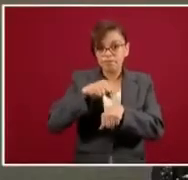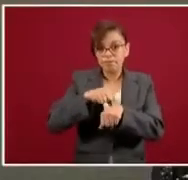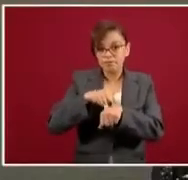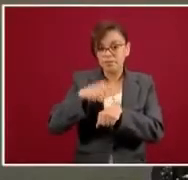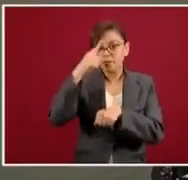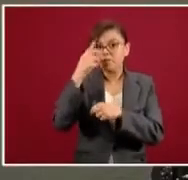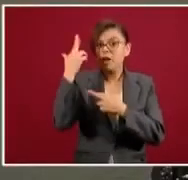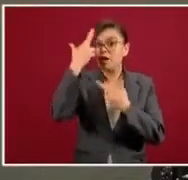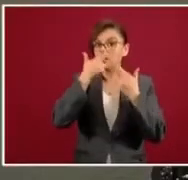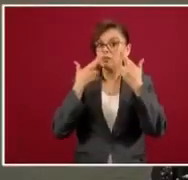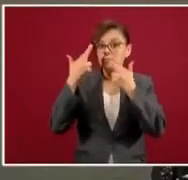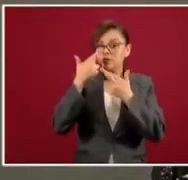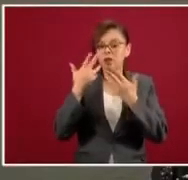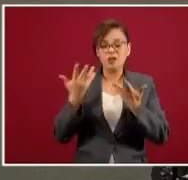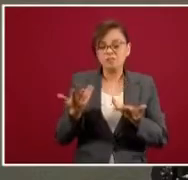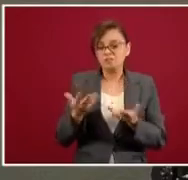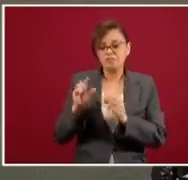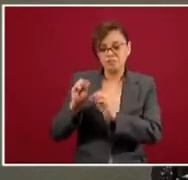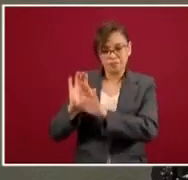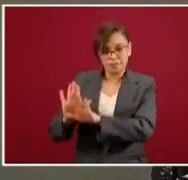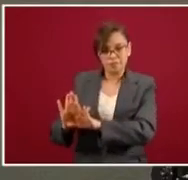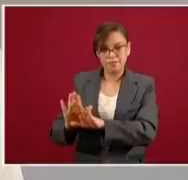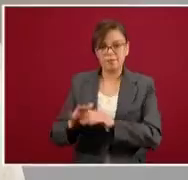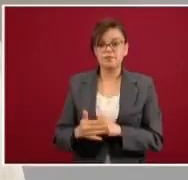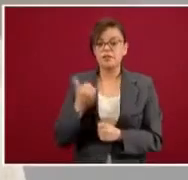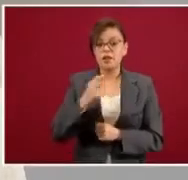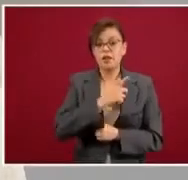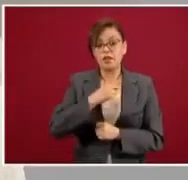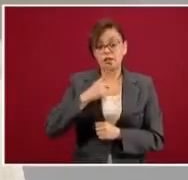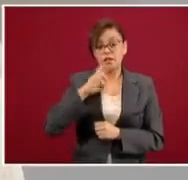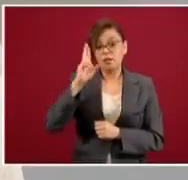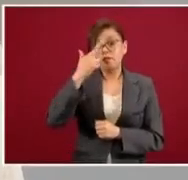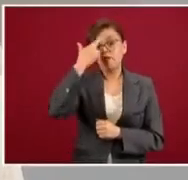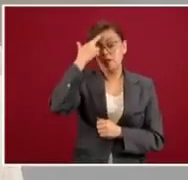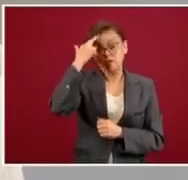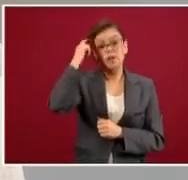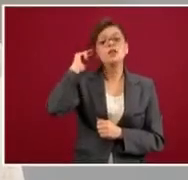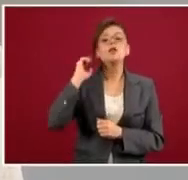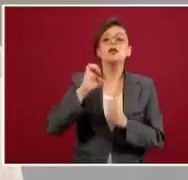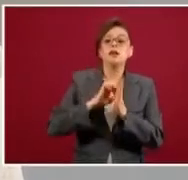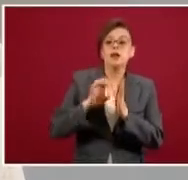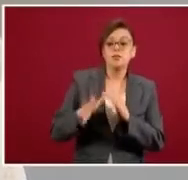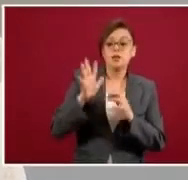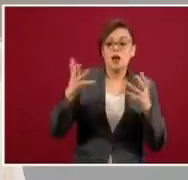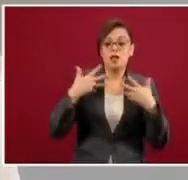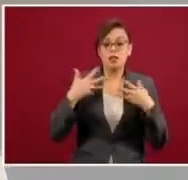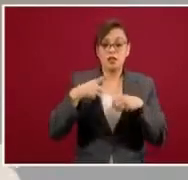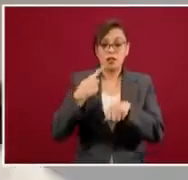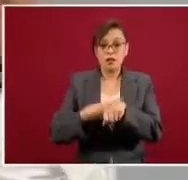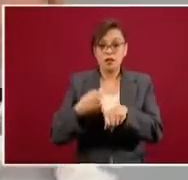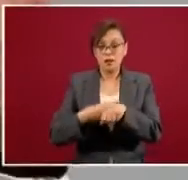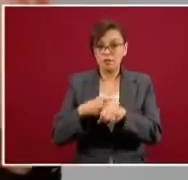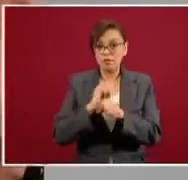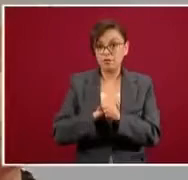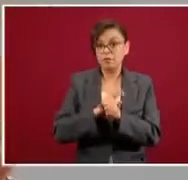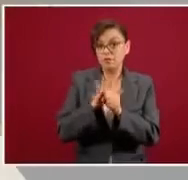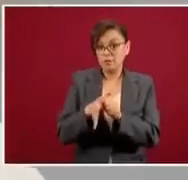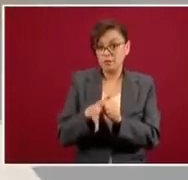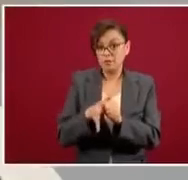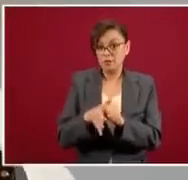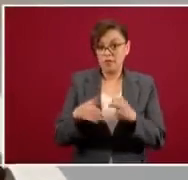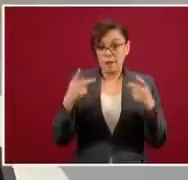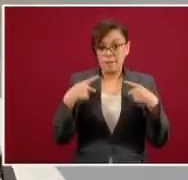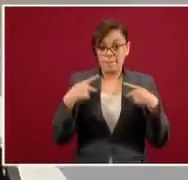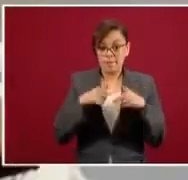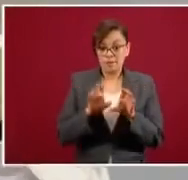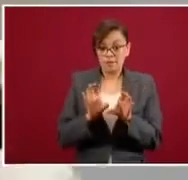valoración. Ahora, recordar que una vez con la enfermedad, con COVID, las personas que están en el grupo